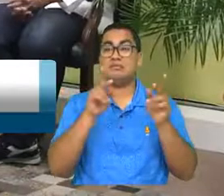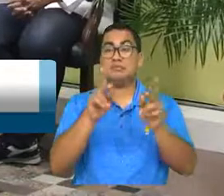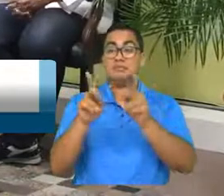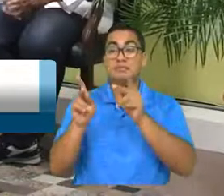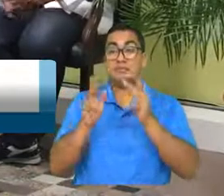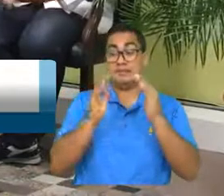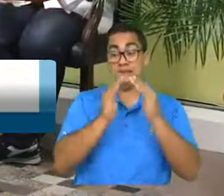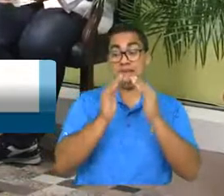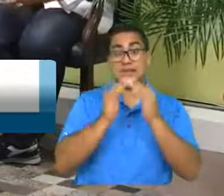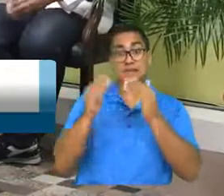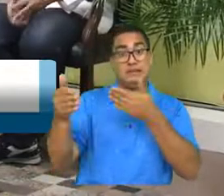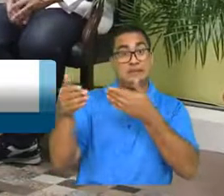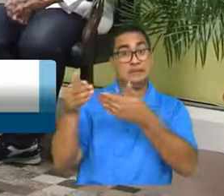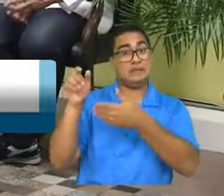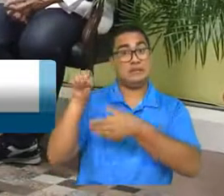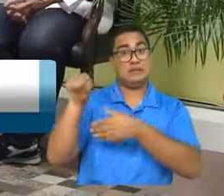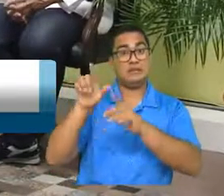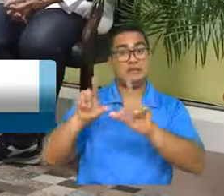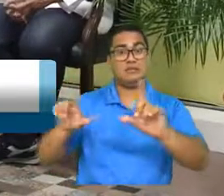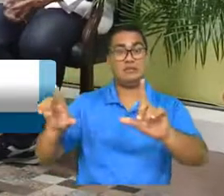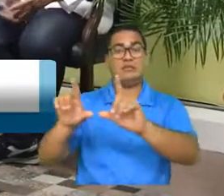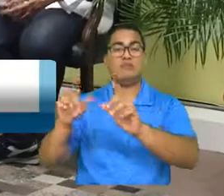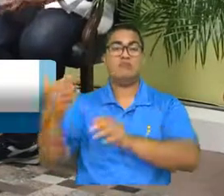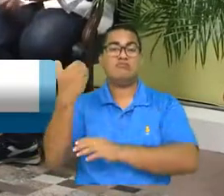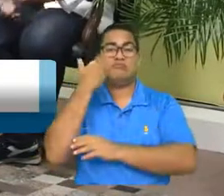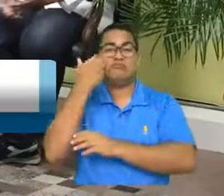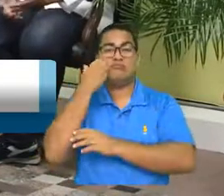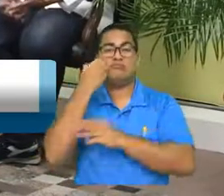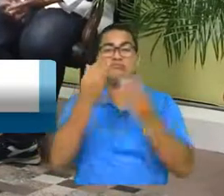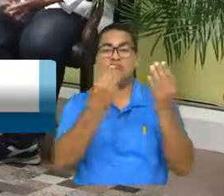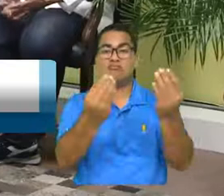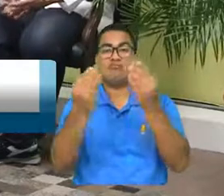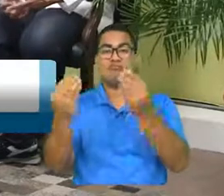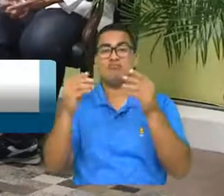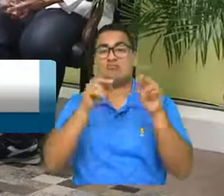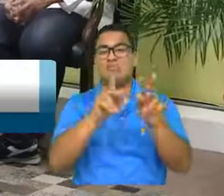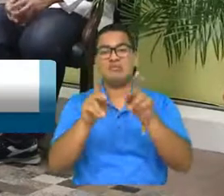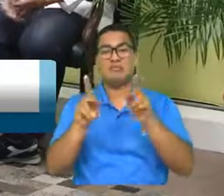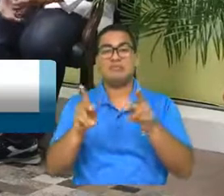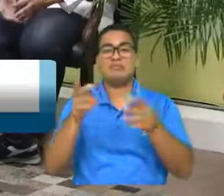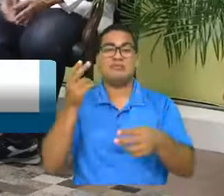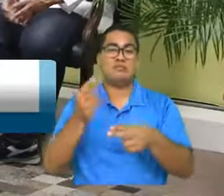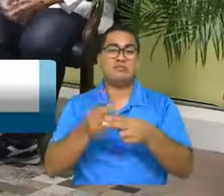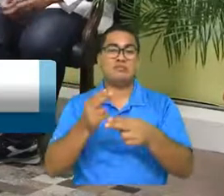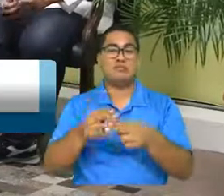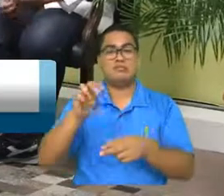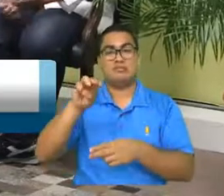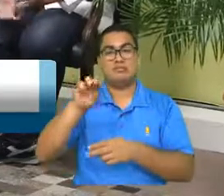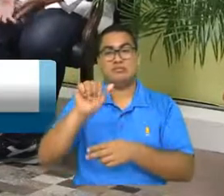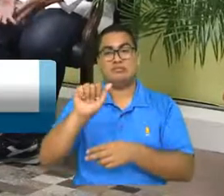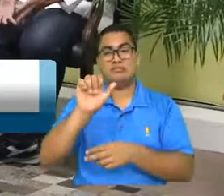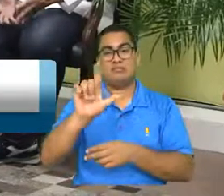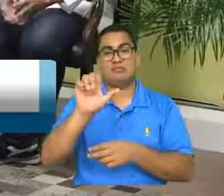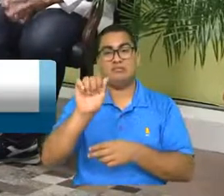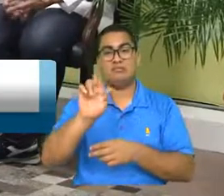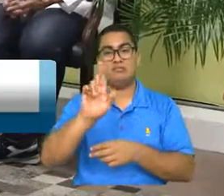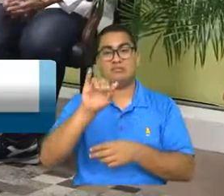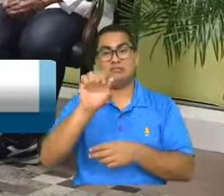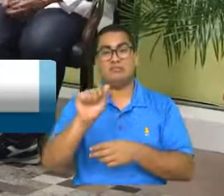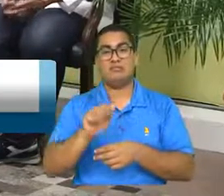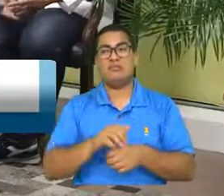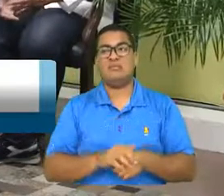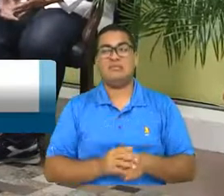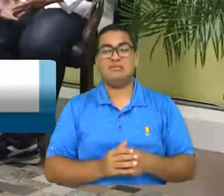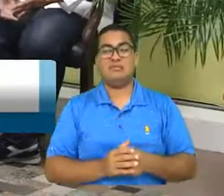zona, la gente enfermaba. Entonces, por eso es ese nombre de malaria, conocida también como